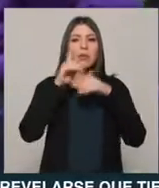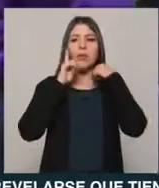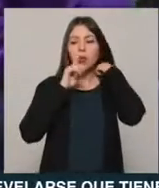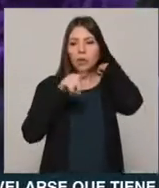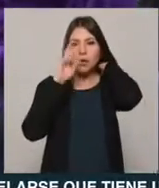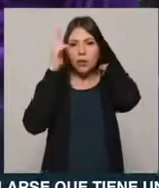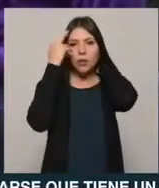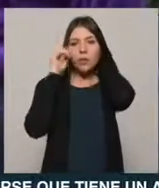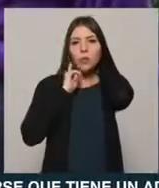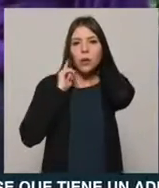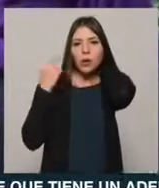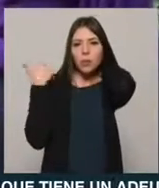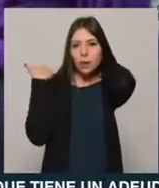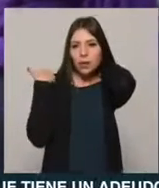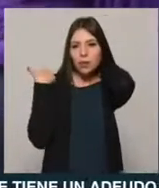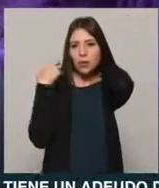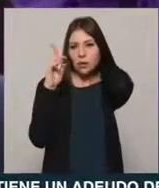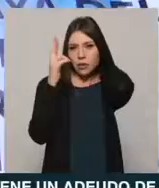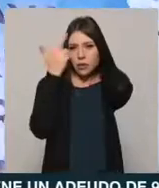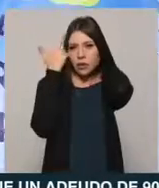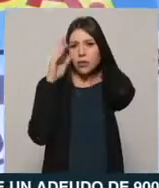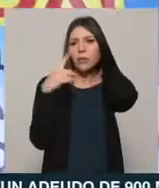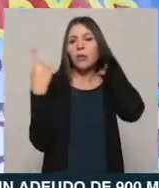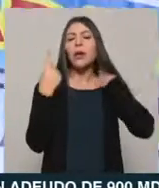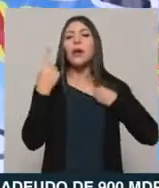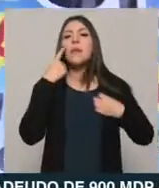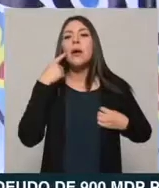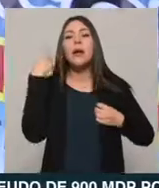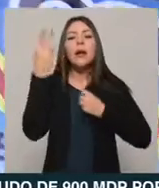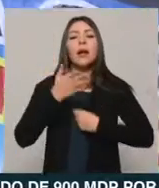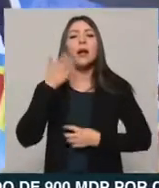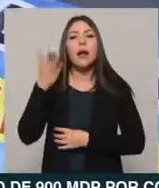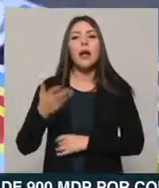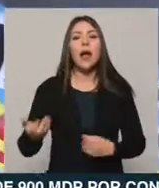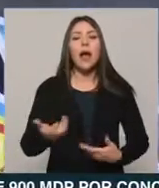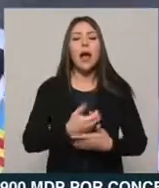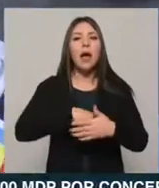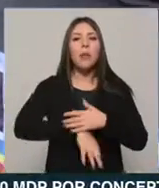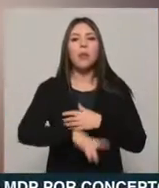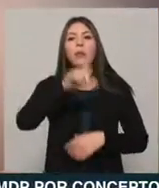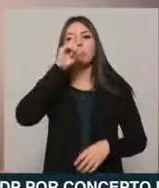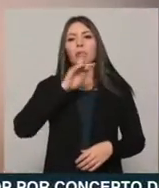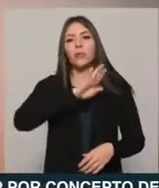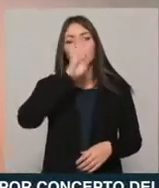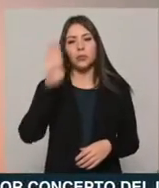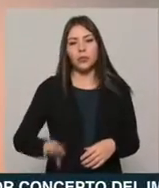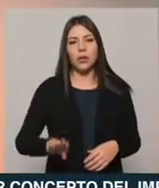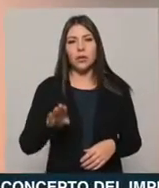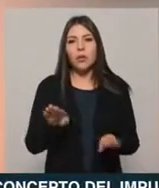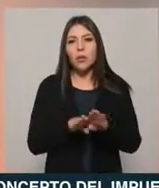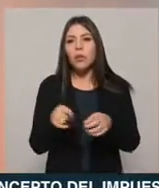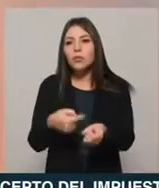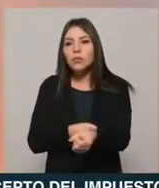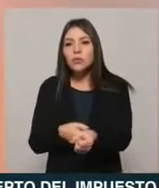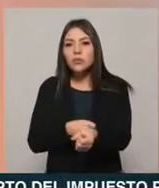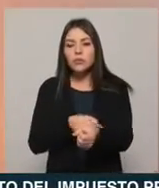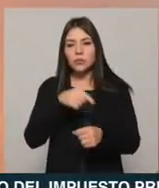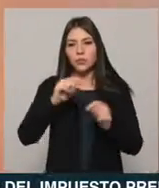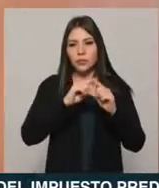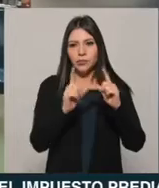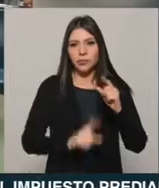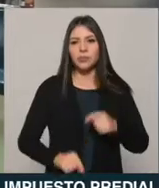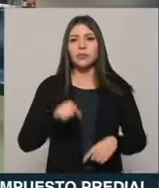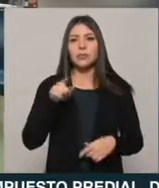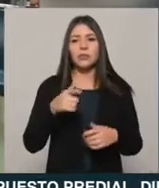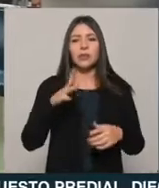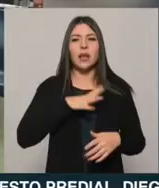de feminicidio y a quienes han muerto por recurrir a los abortos clandestinos en el país. Además de la puerta quemada, hubo vidrios